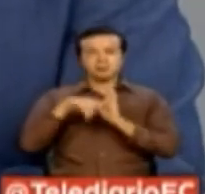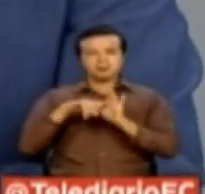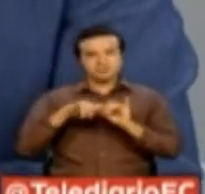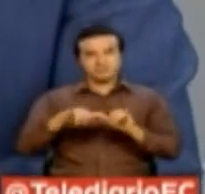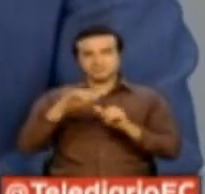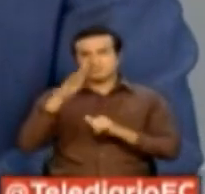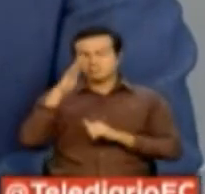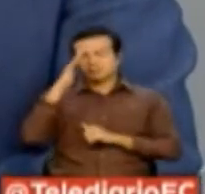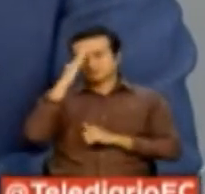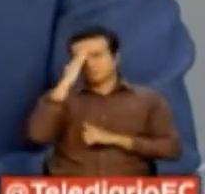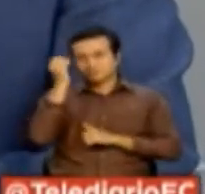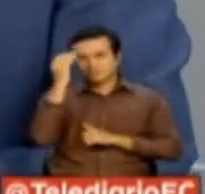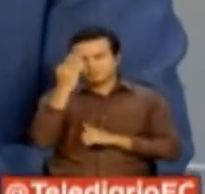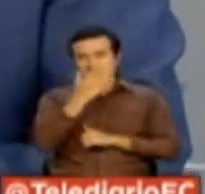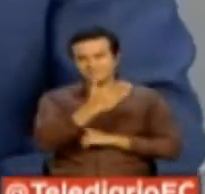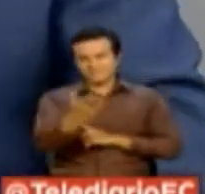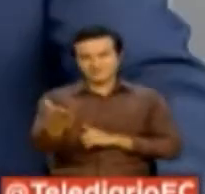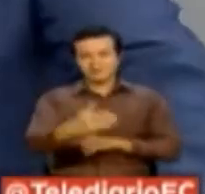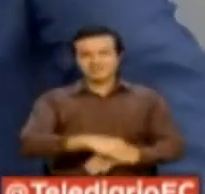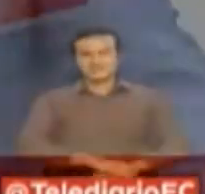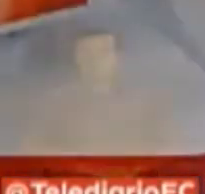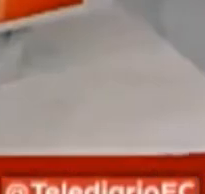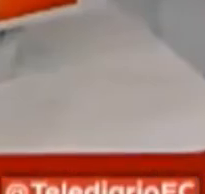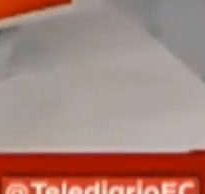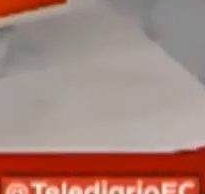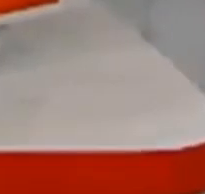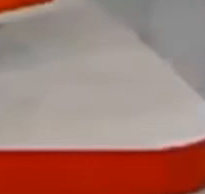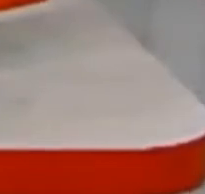tengan ustedes una feliz corrida